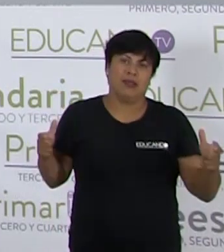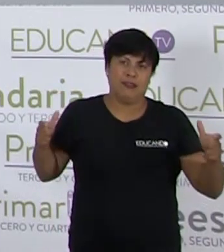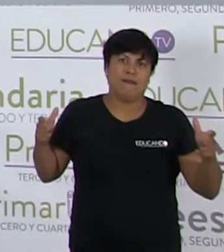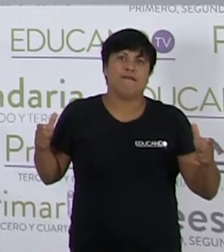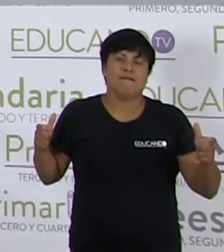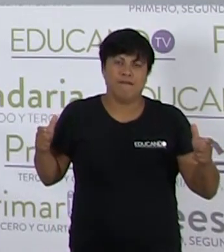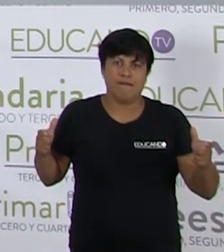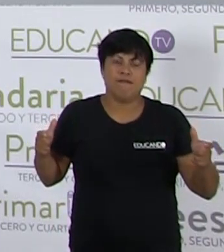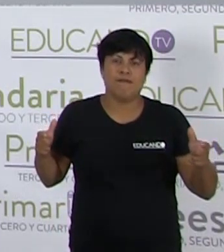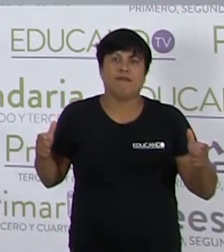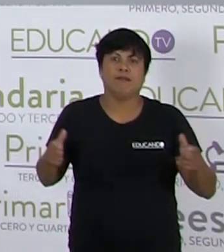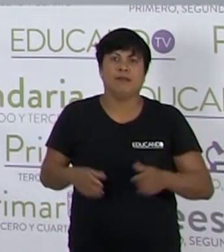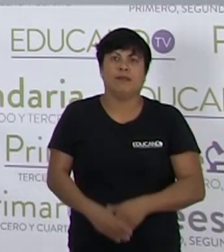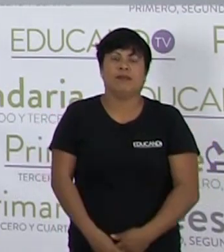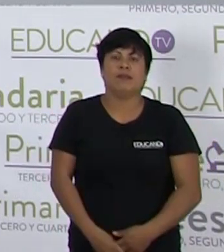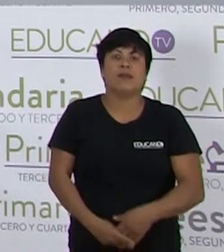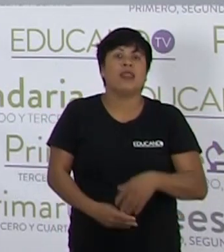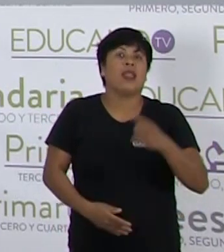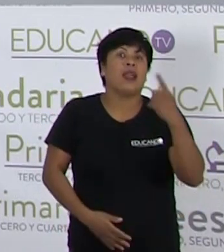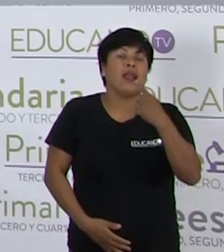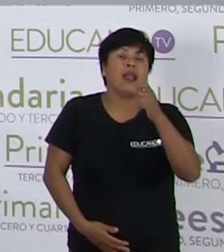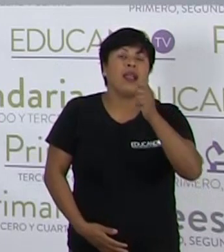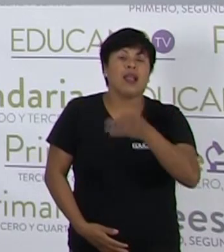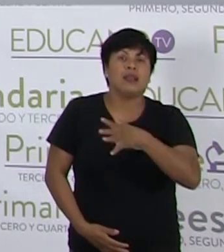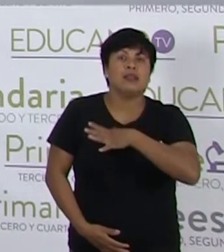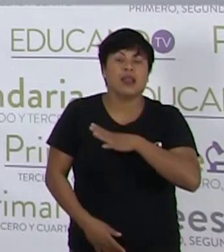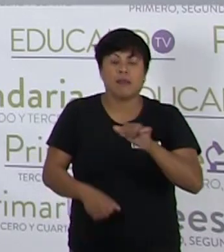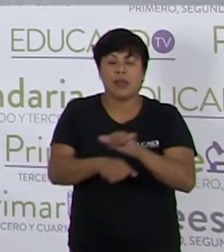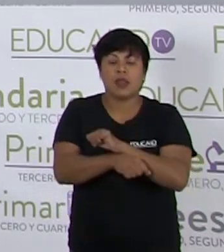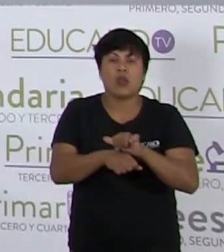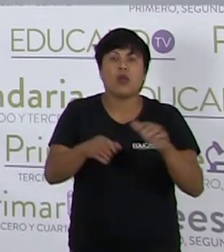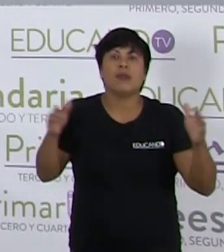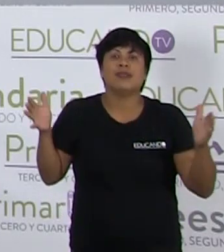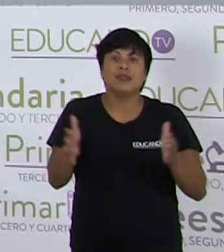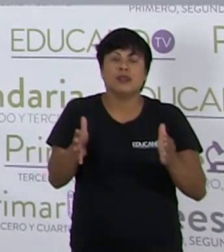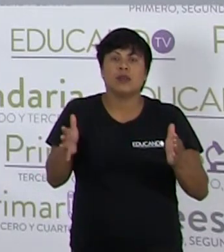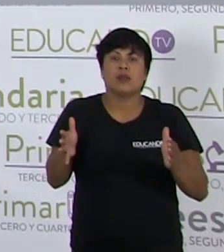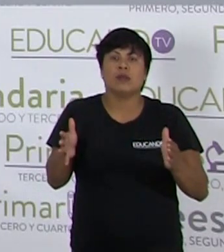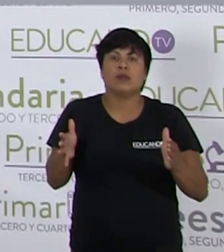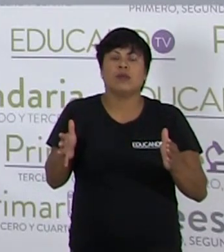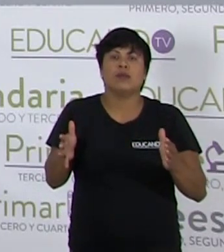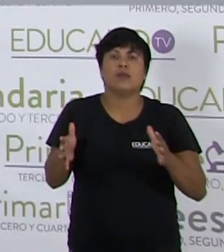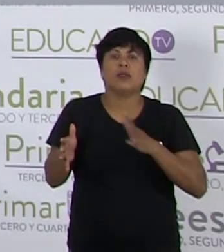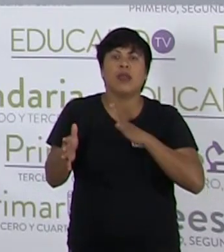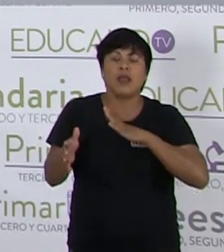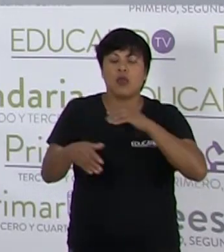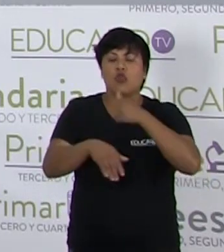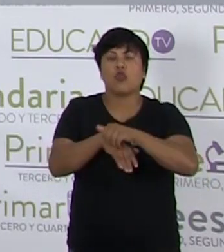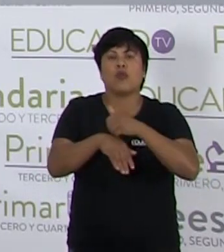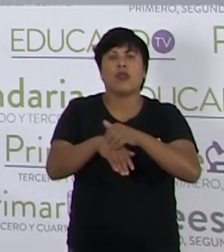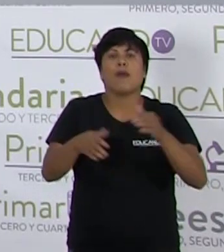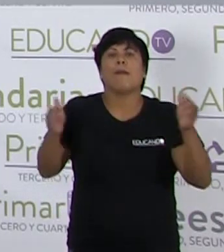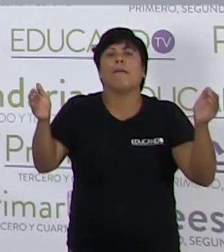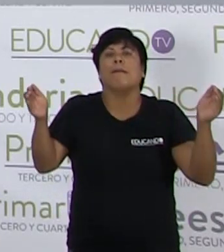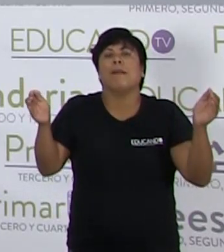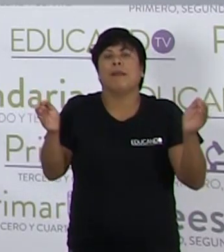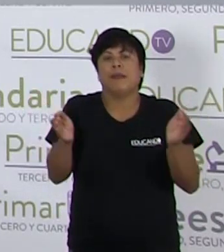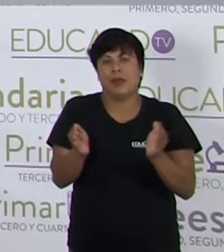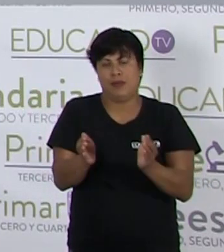mayor. ¿Qué representa el carro más pequeño? Una cantidad